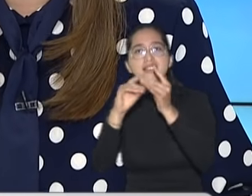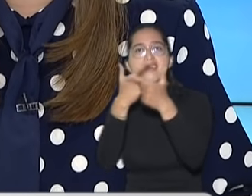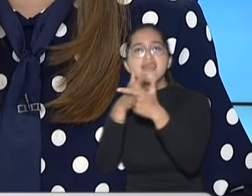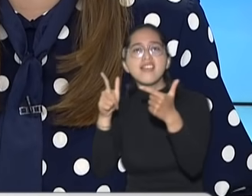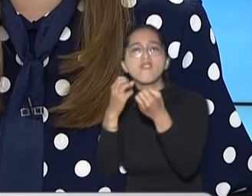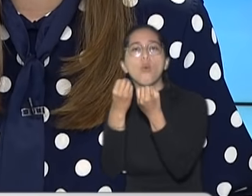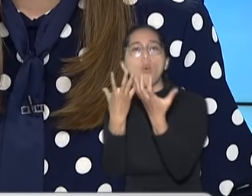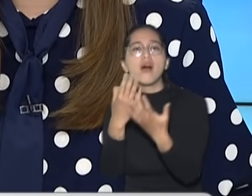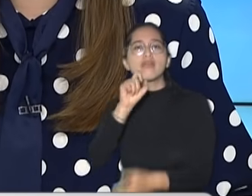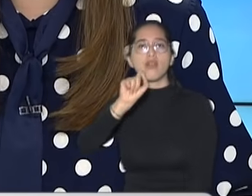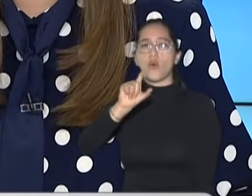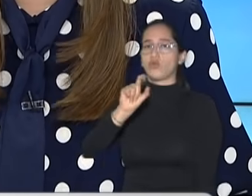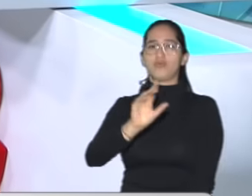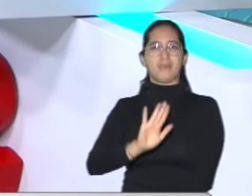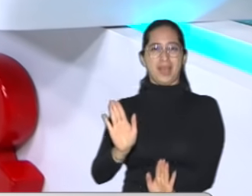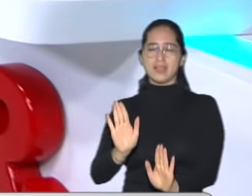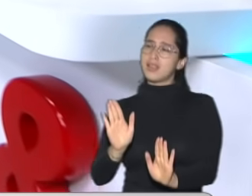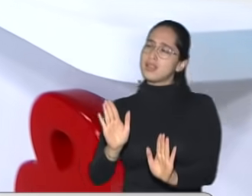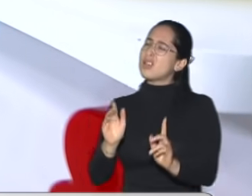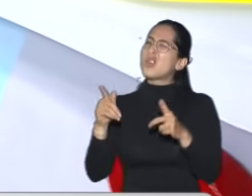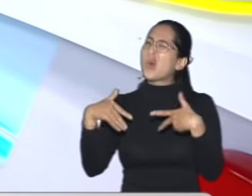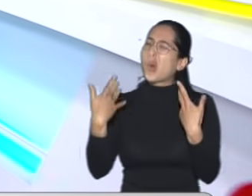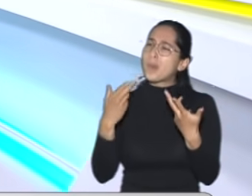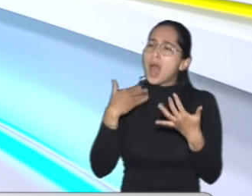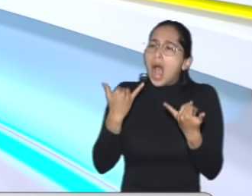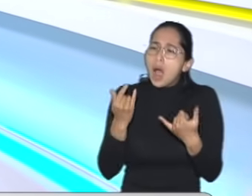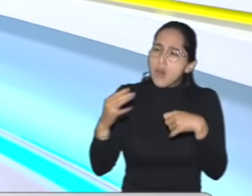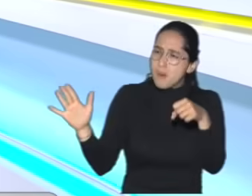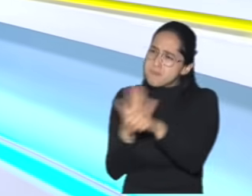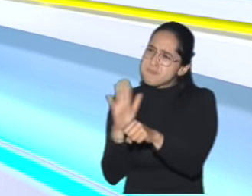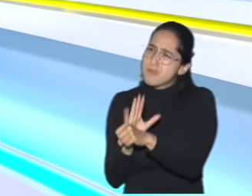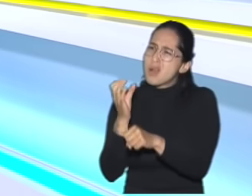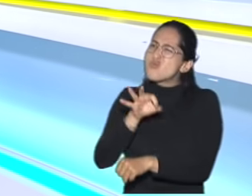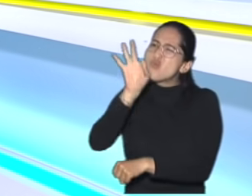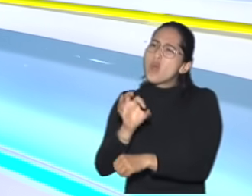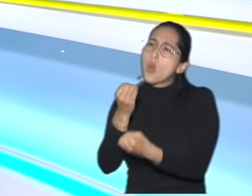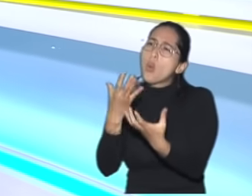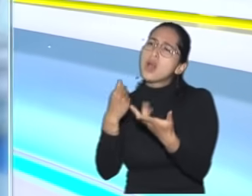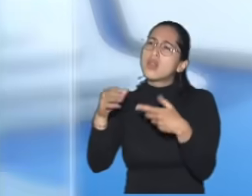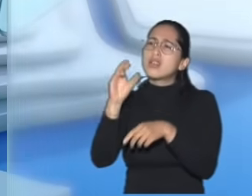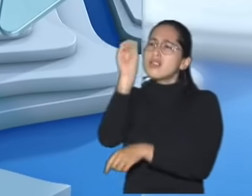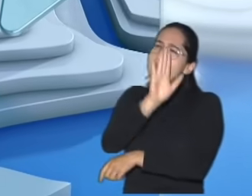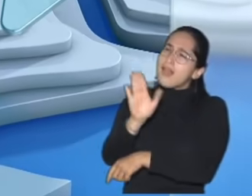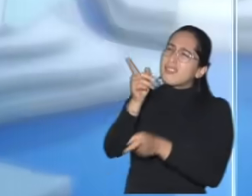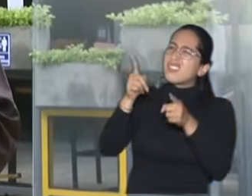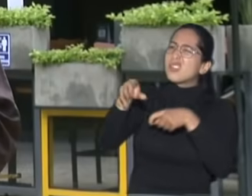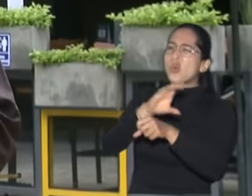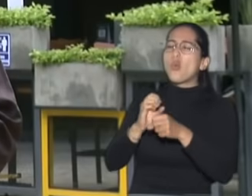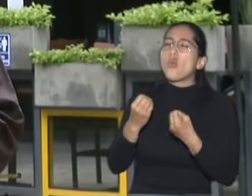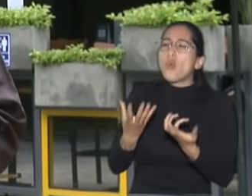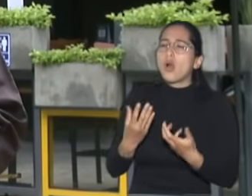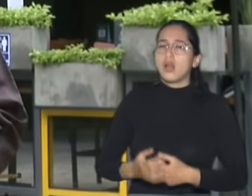camas disponibles. Sebastián, ¿cuál es el nivel de ocupación en el departamento y en la capital?